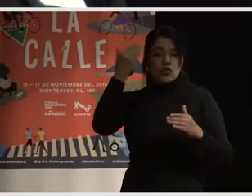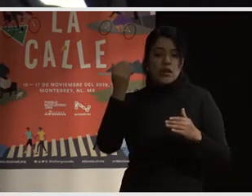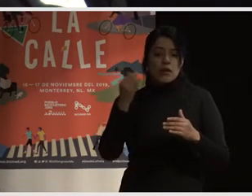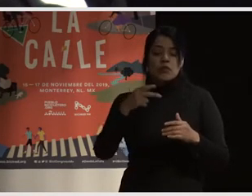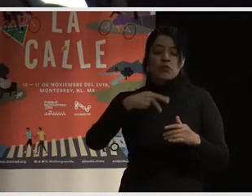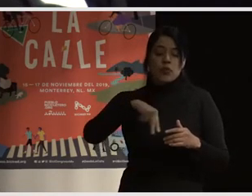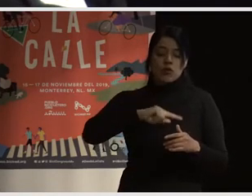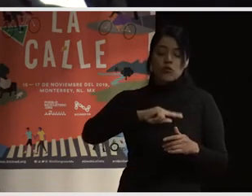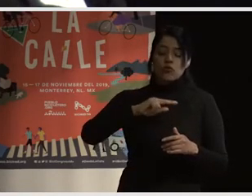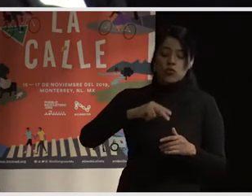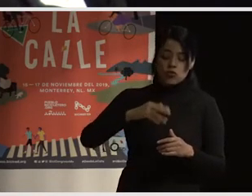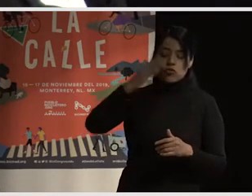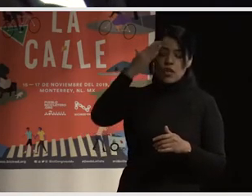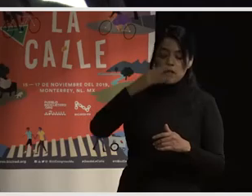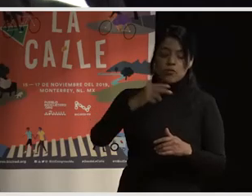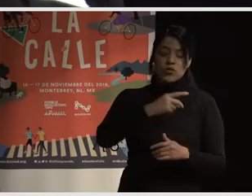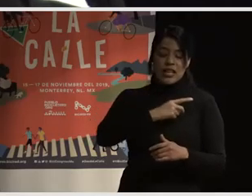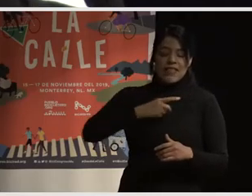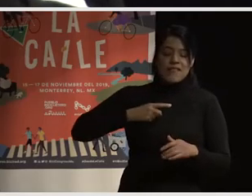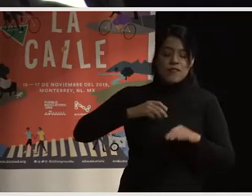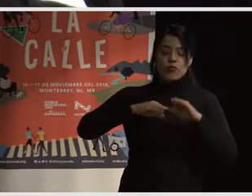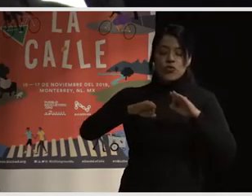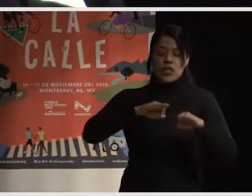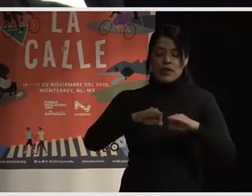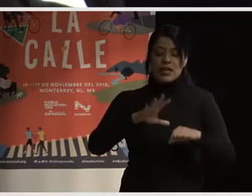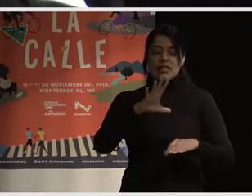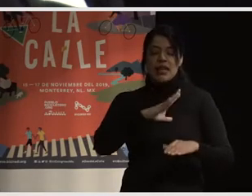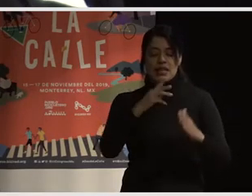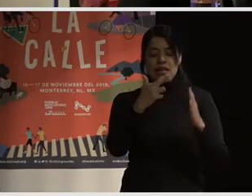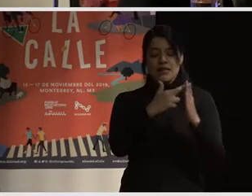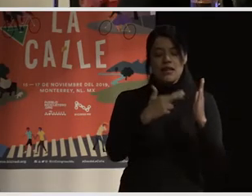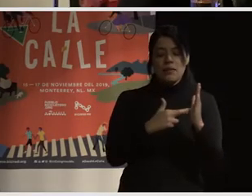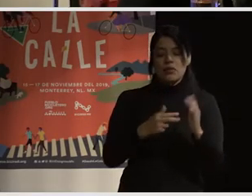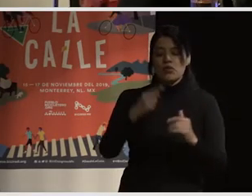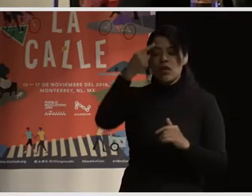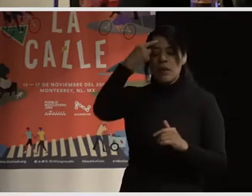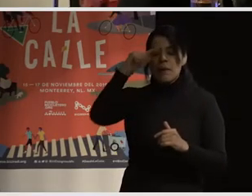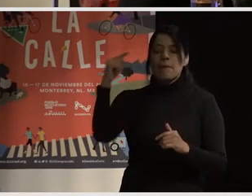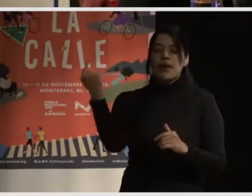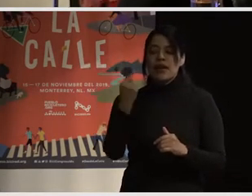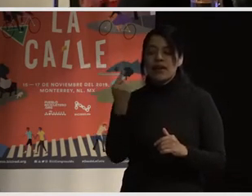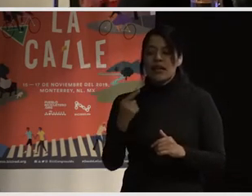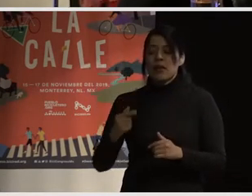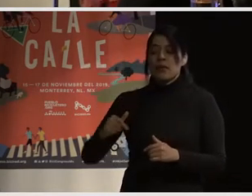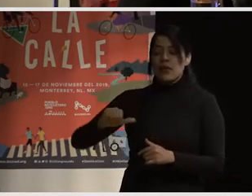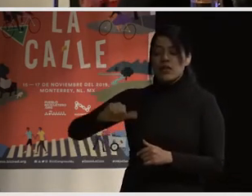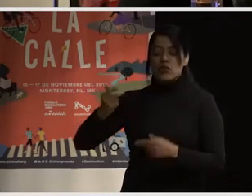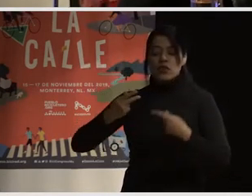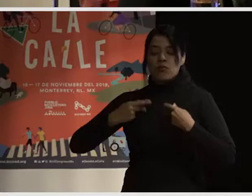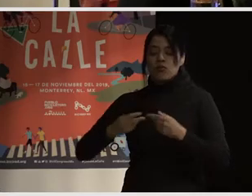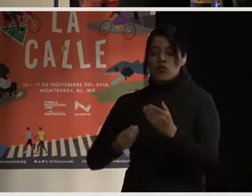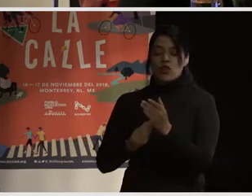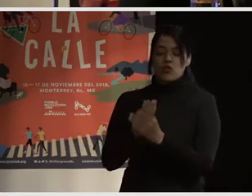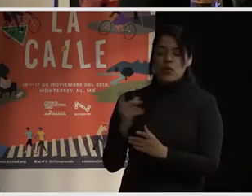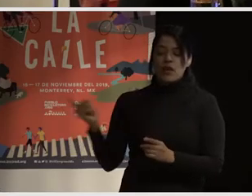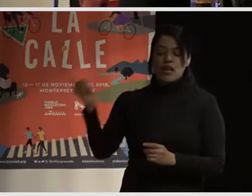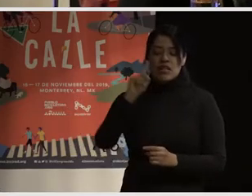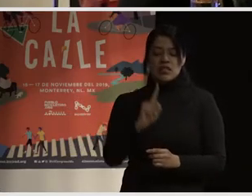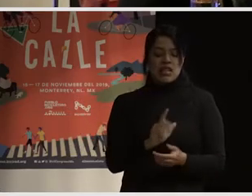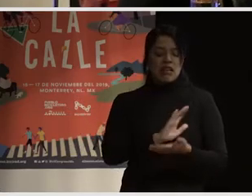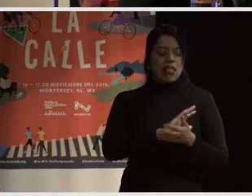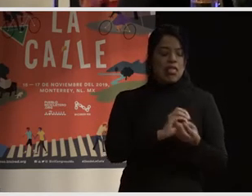dejar todo alineado en reglamentos que después no llegue a alguien y los rompa sino que se hayan apropiado también la ciudadanía de ellos